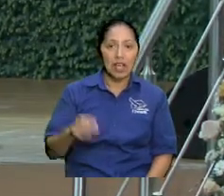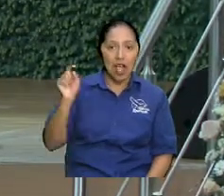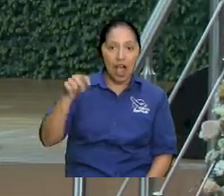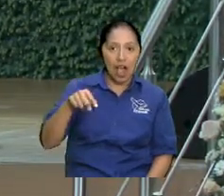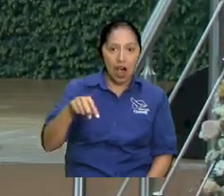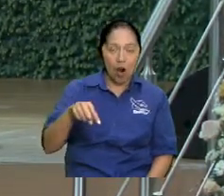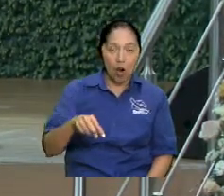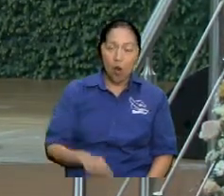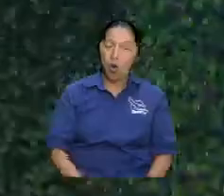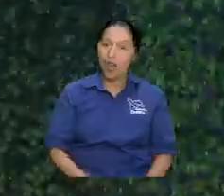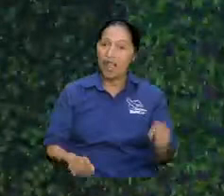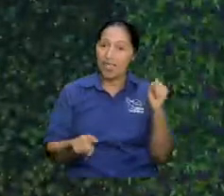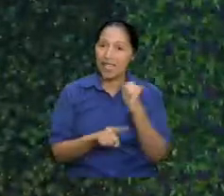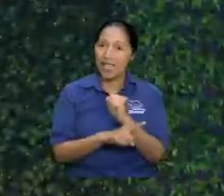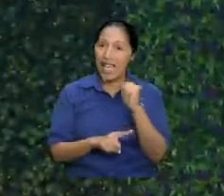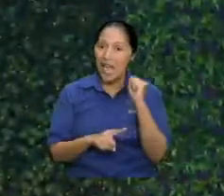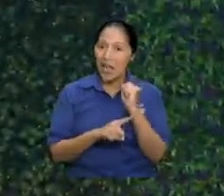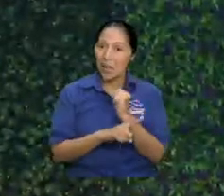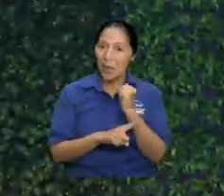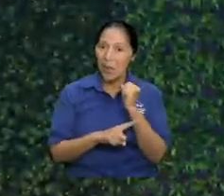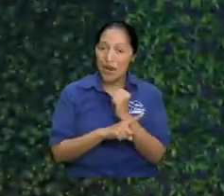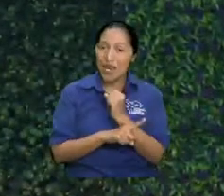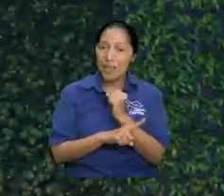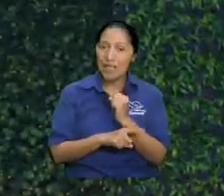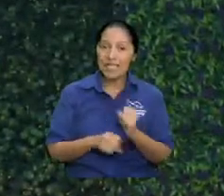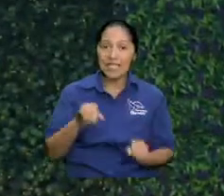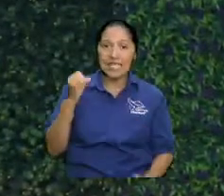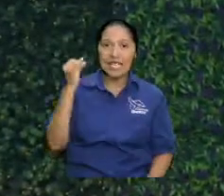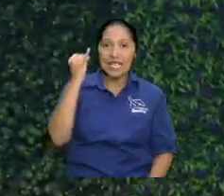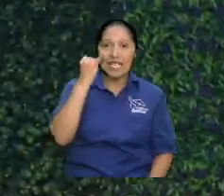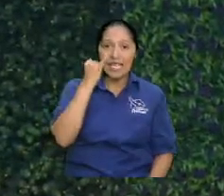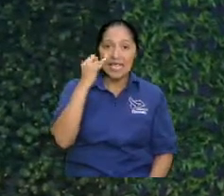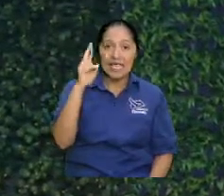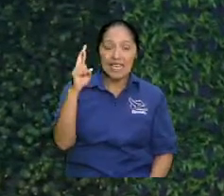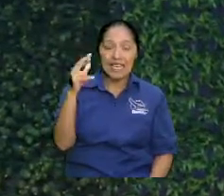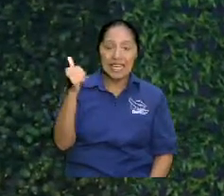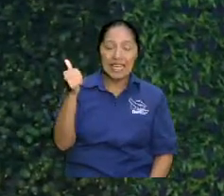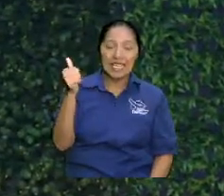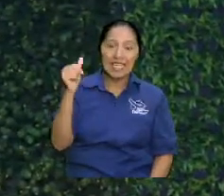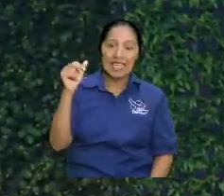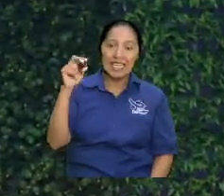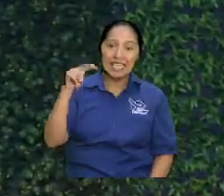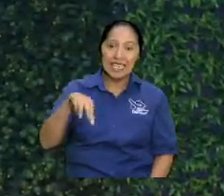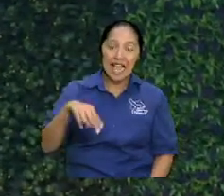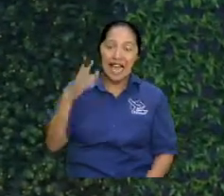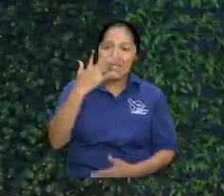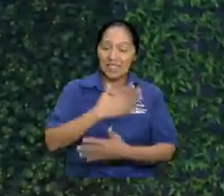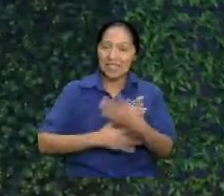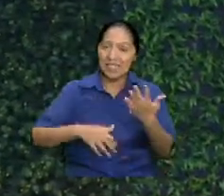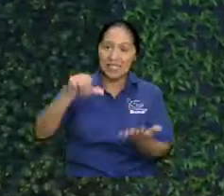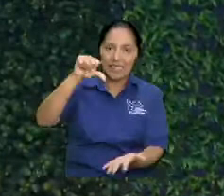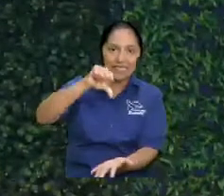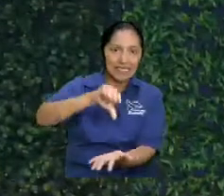fue para arriba, una noticia, y las gasolineras ya le subieron, ¿eh? Y tienen el petróleo de hace un mes.